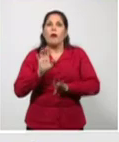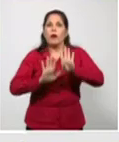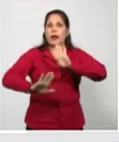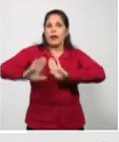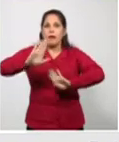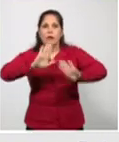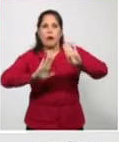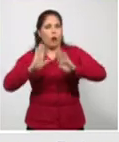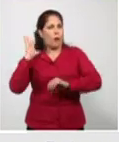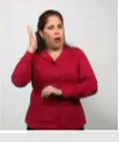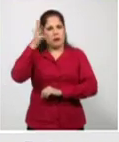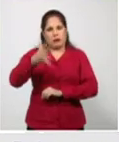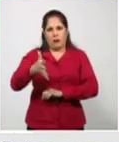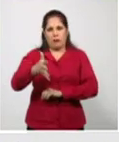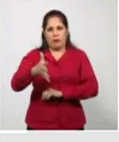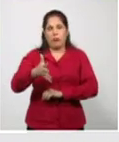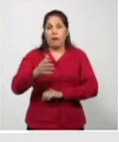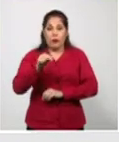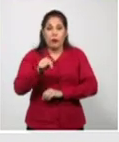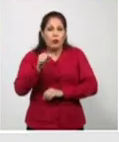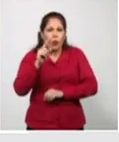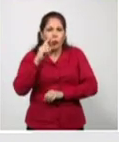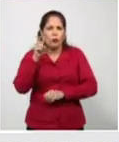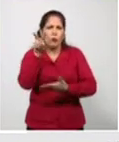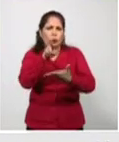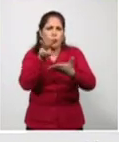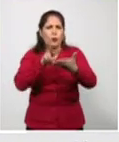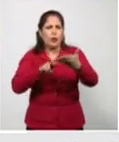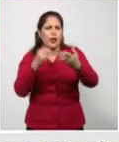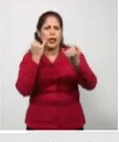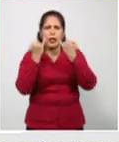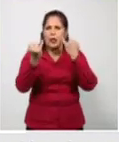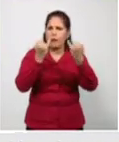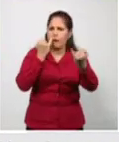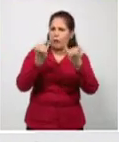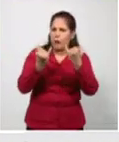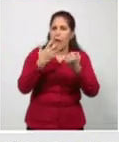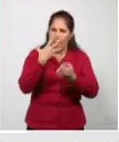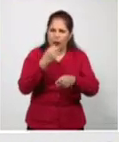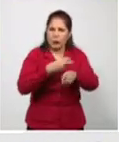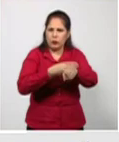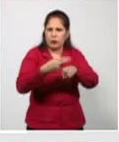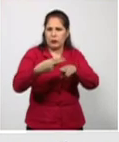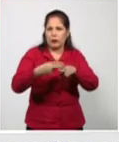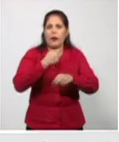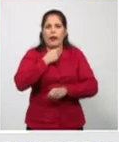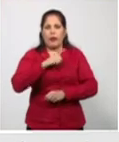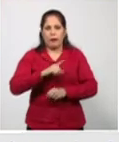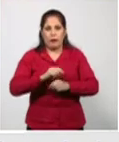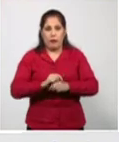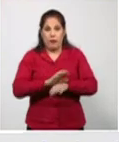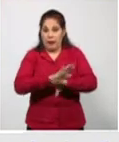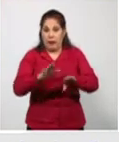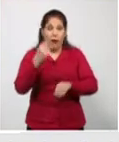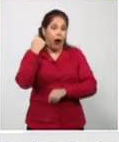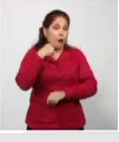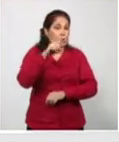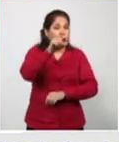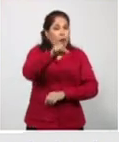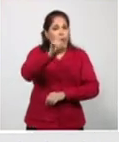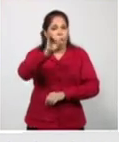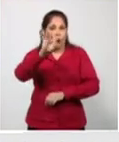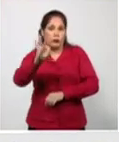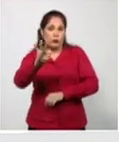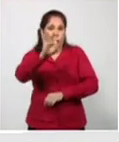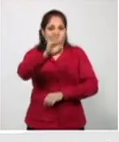la vida. Y encontré un dato de interés, bueno, para los que nos gusta la historia, ¿no? Como ya en el año